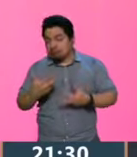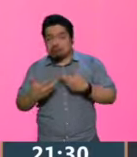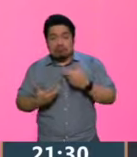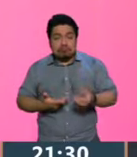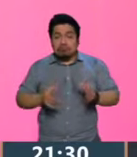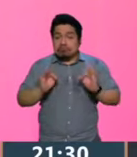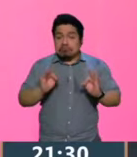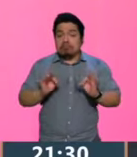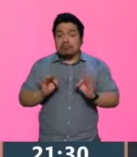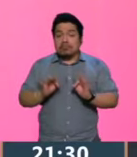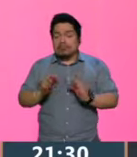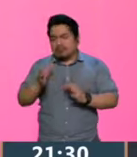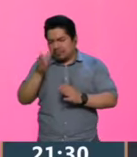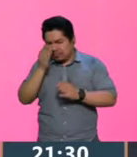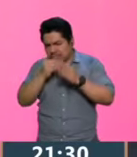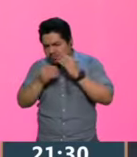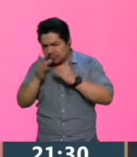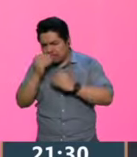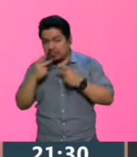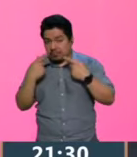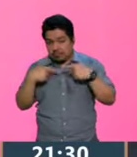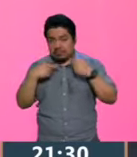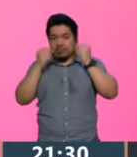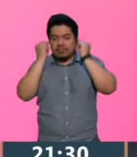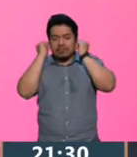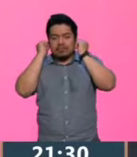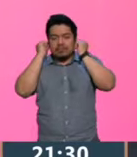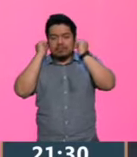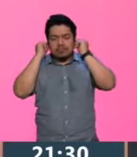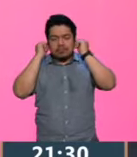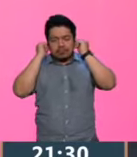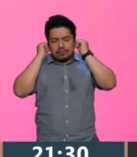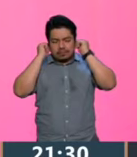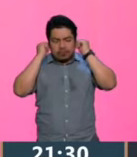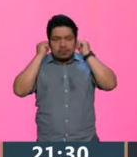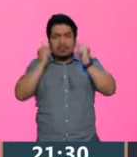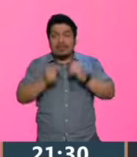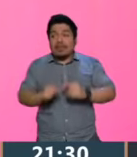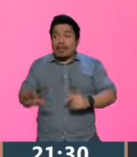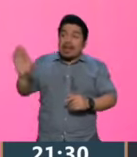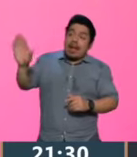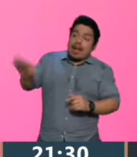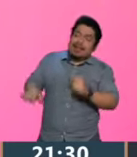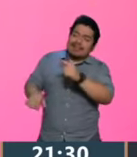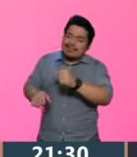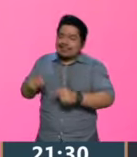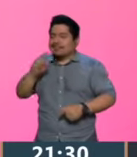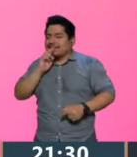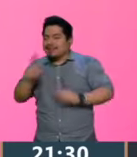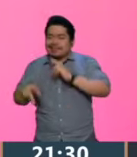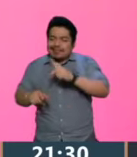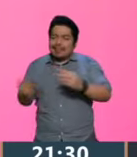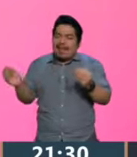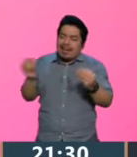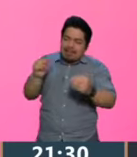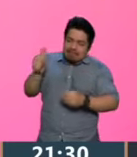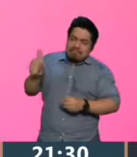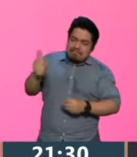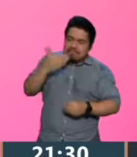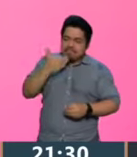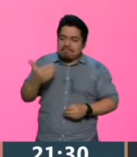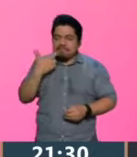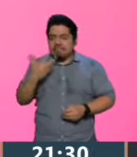aumentado nuestro conocimiento con las personas y nuestra aceptación. Ahora en las calles ya nos paran para decirnos que hemos sido los mejores en los debates, que somos